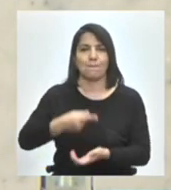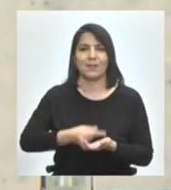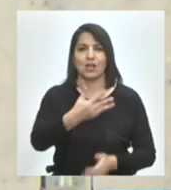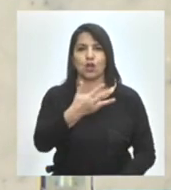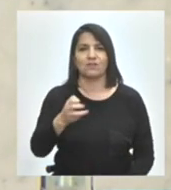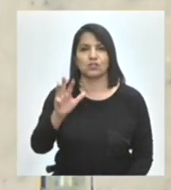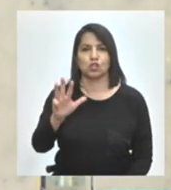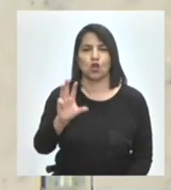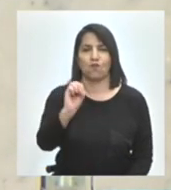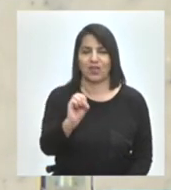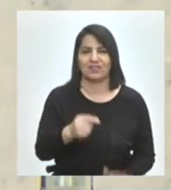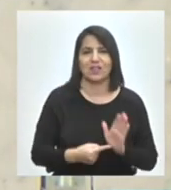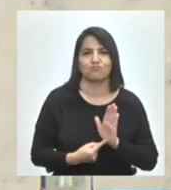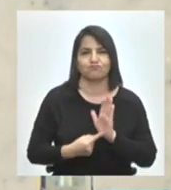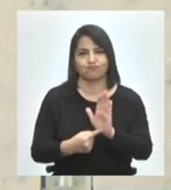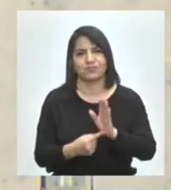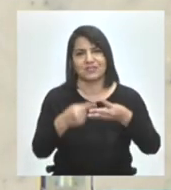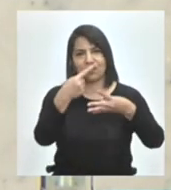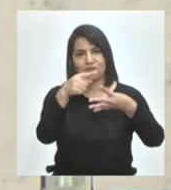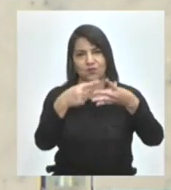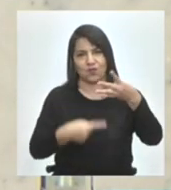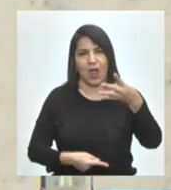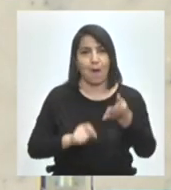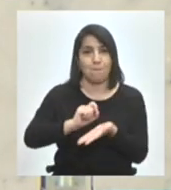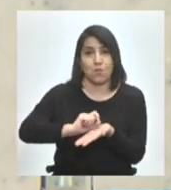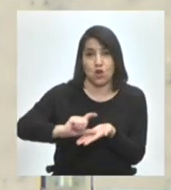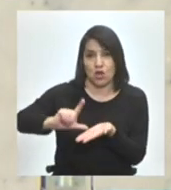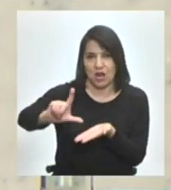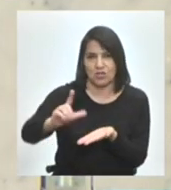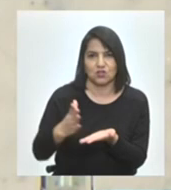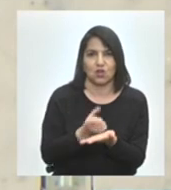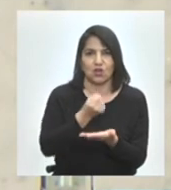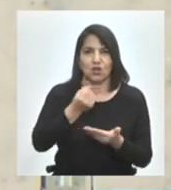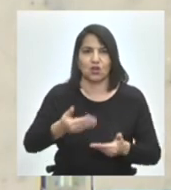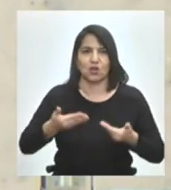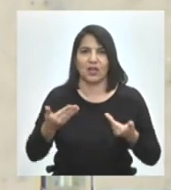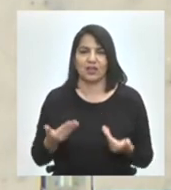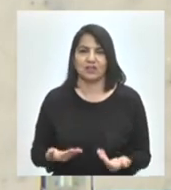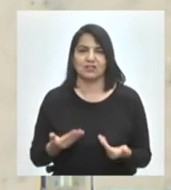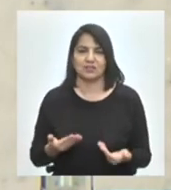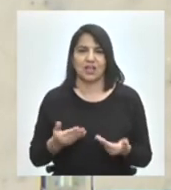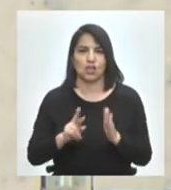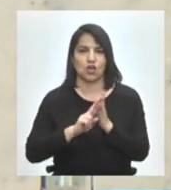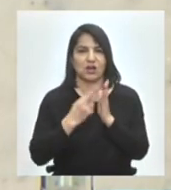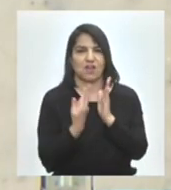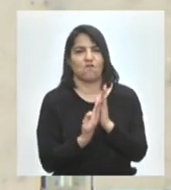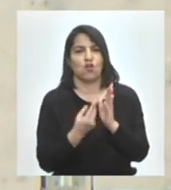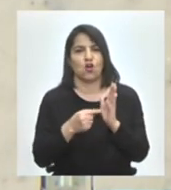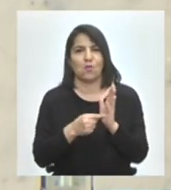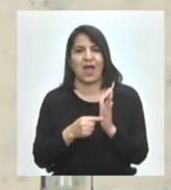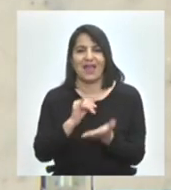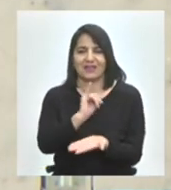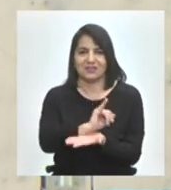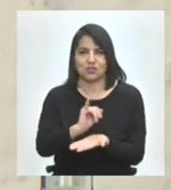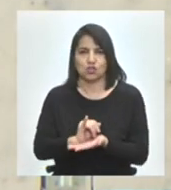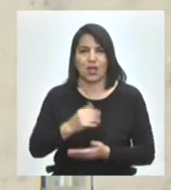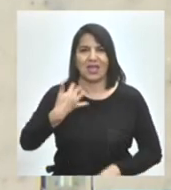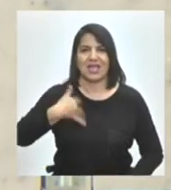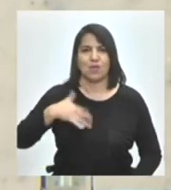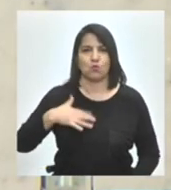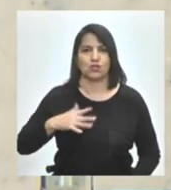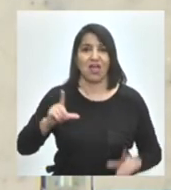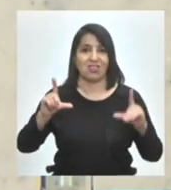la vista sus innumerables progresos, entre ellos reformas institucionales, la importante disminución